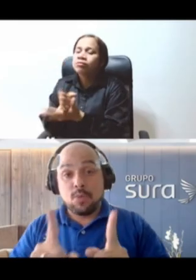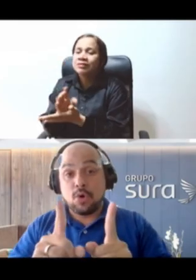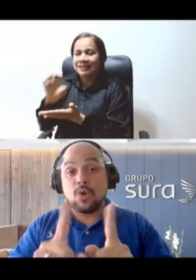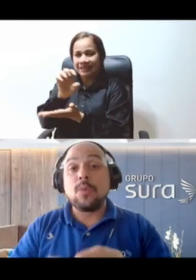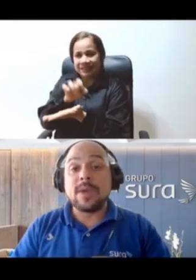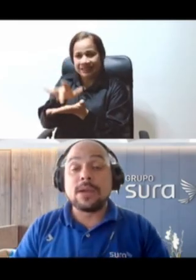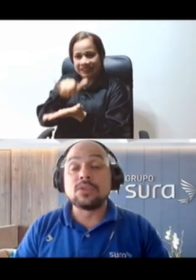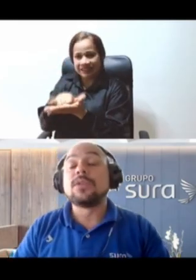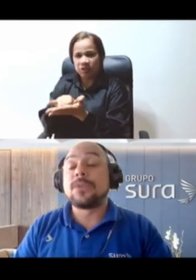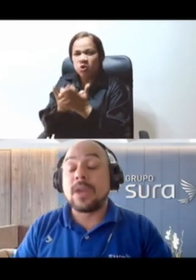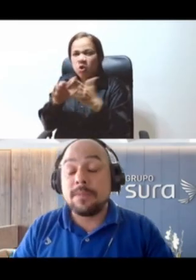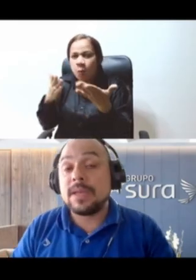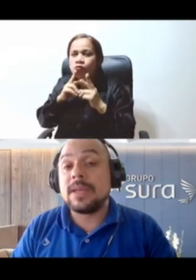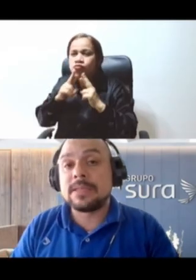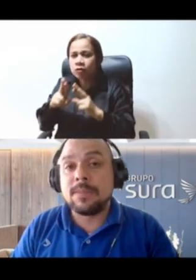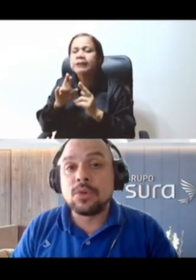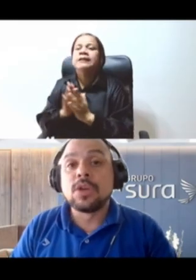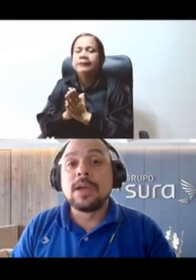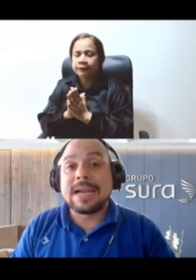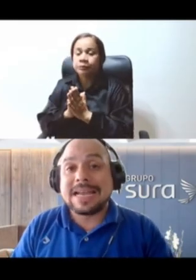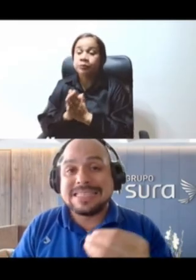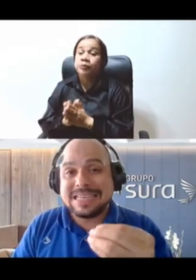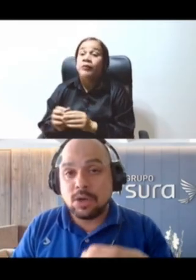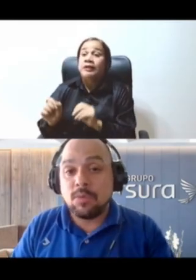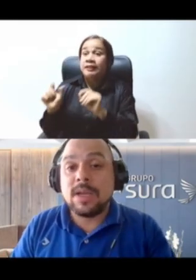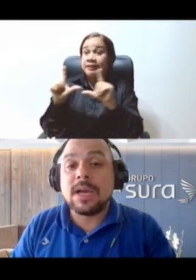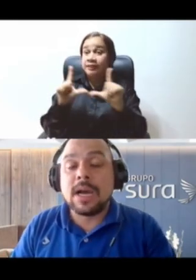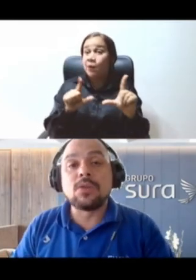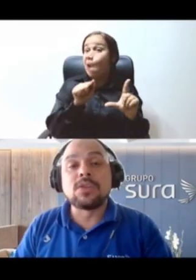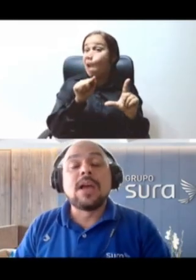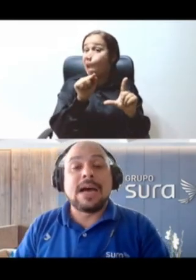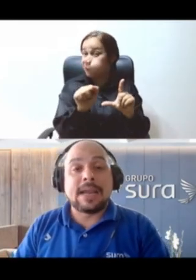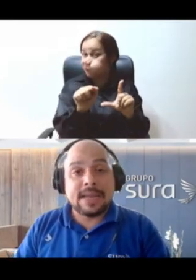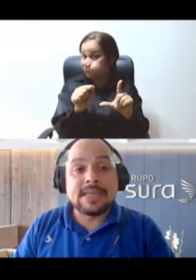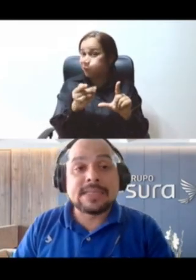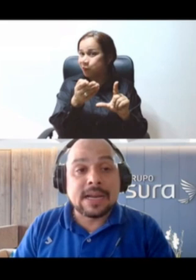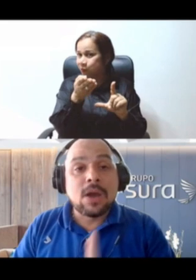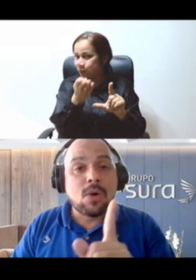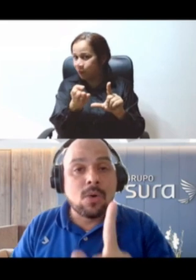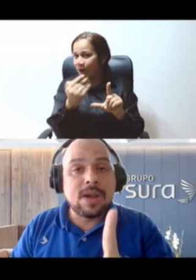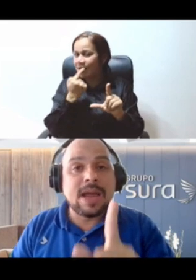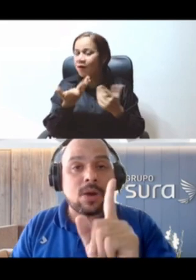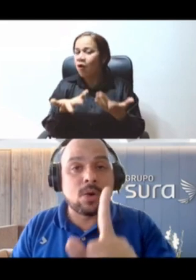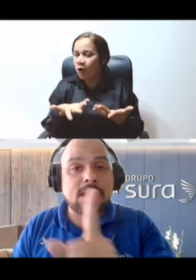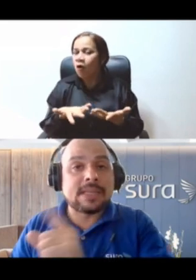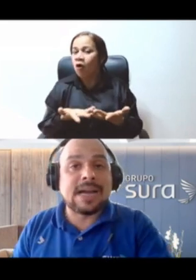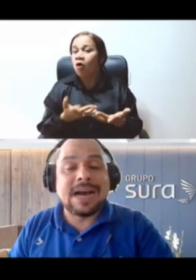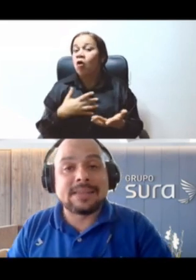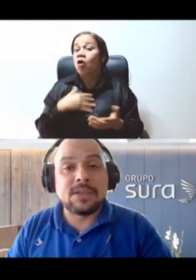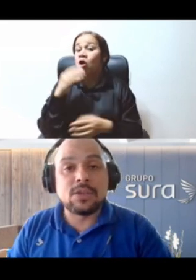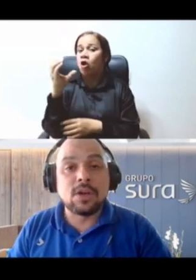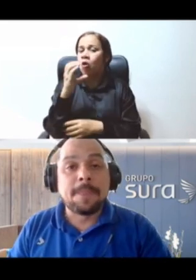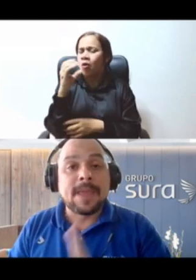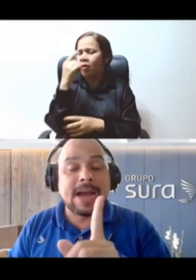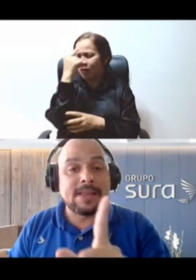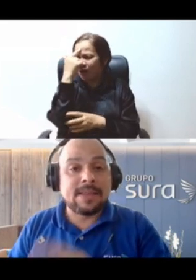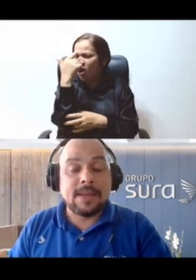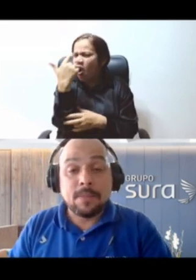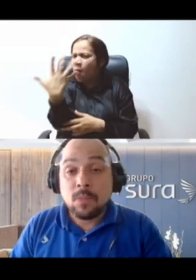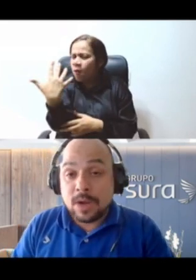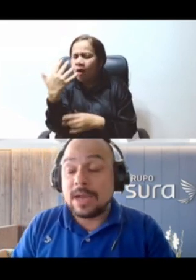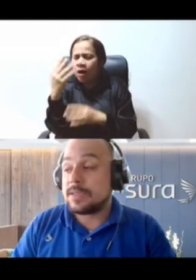legal, como colombianos, también estamos casi que obligados a realizar una correcta